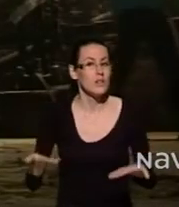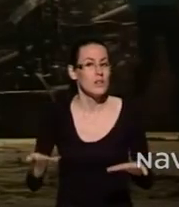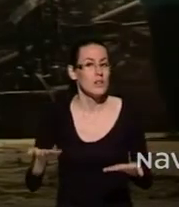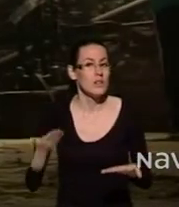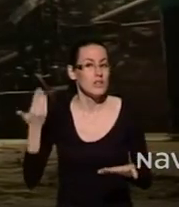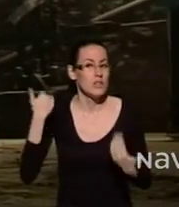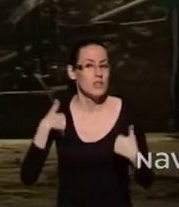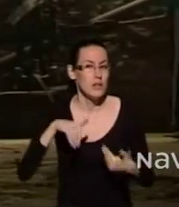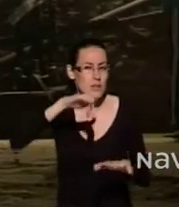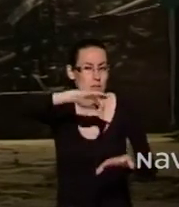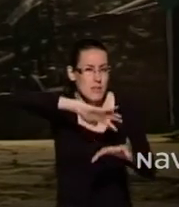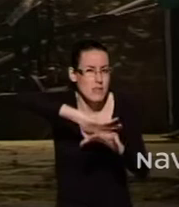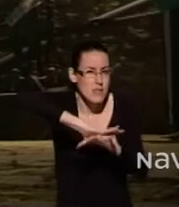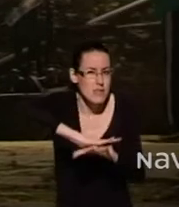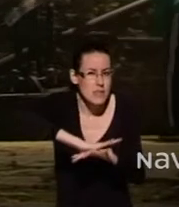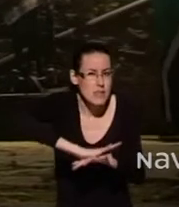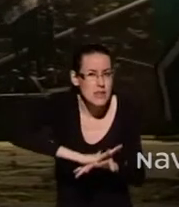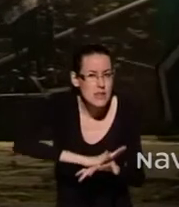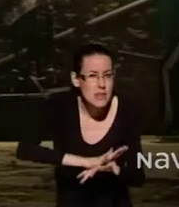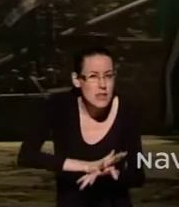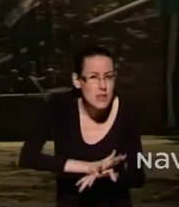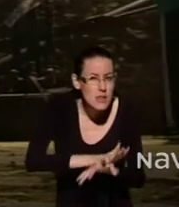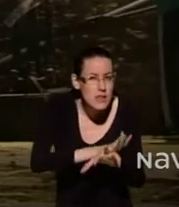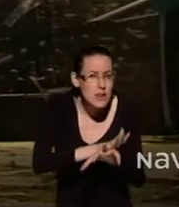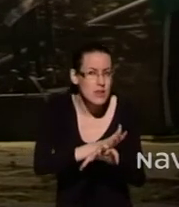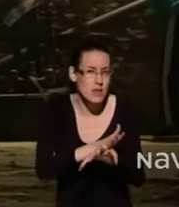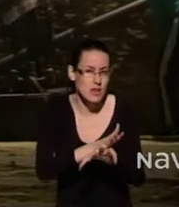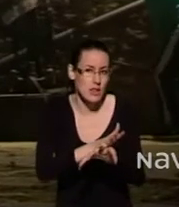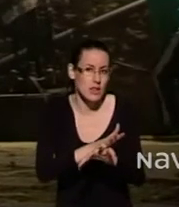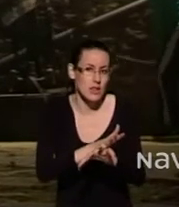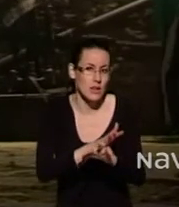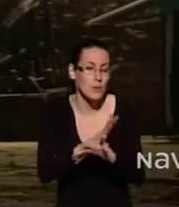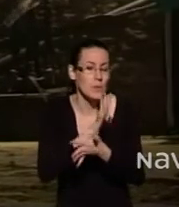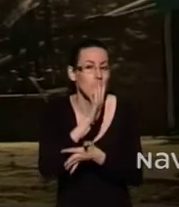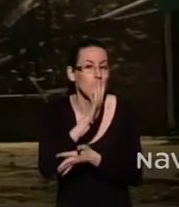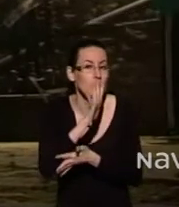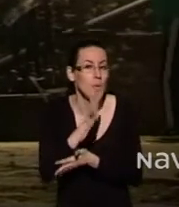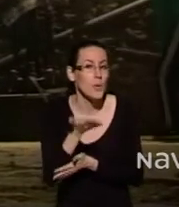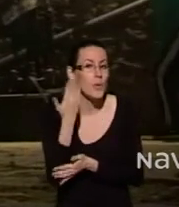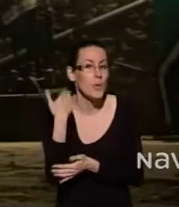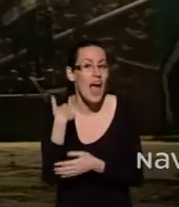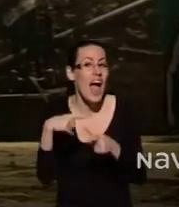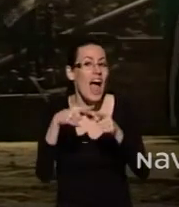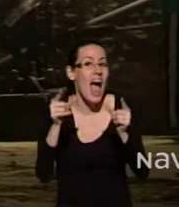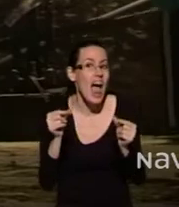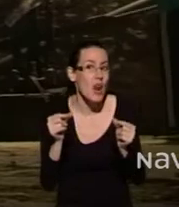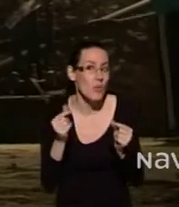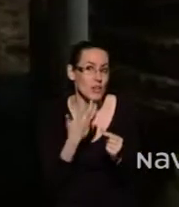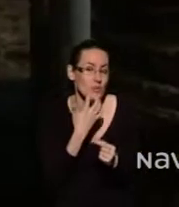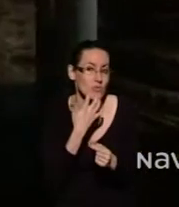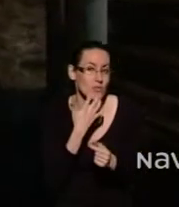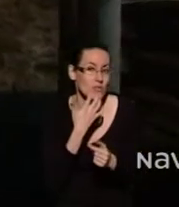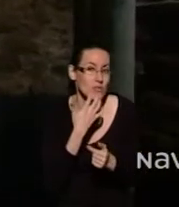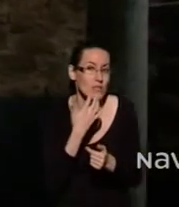drogaban los que iban ahí, porque la droga que había era las grandes alubias que había en esta zona, las alubias caparronas que llamábamos,